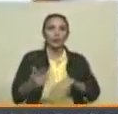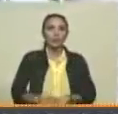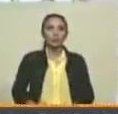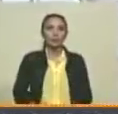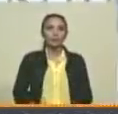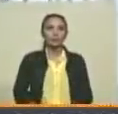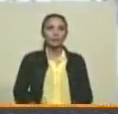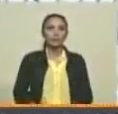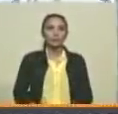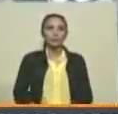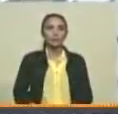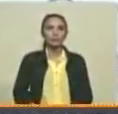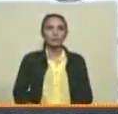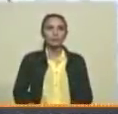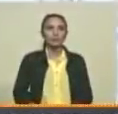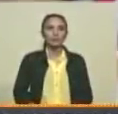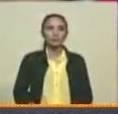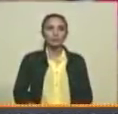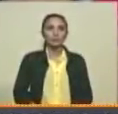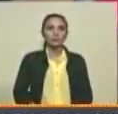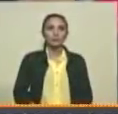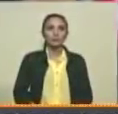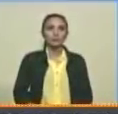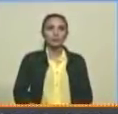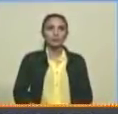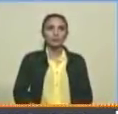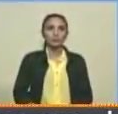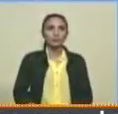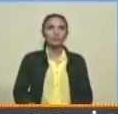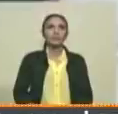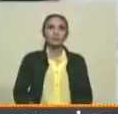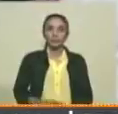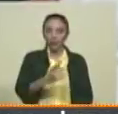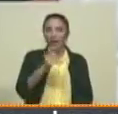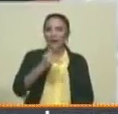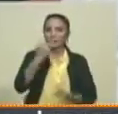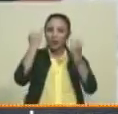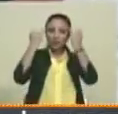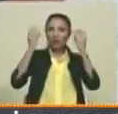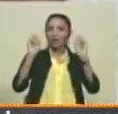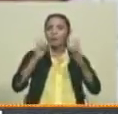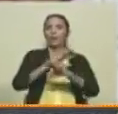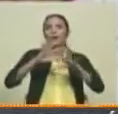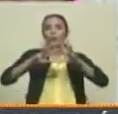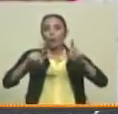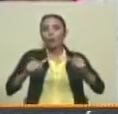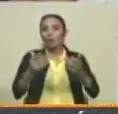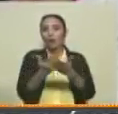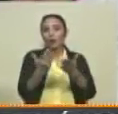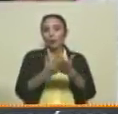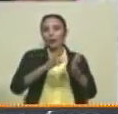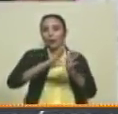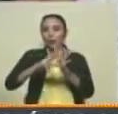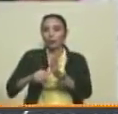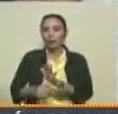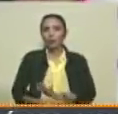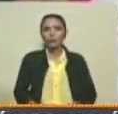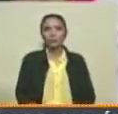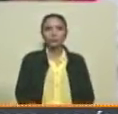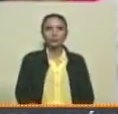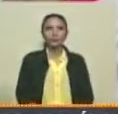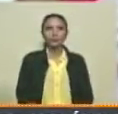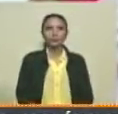Entonces, es necesario... Ese es el tema que ustedes querían plantear. Exactamente. Afortunadamente tenemos Elías Agua